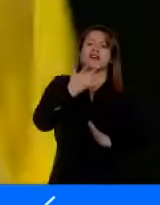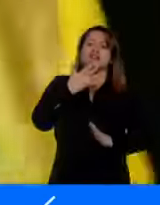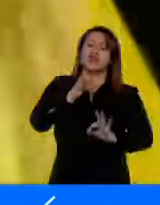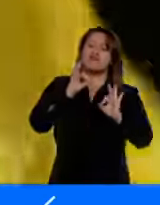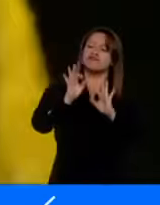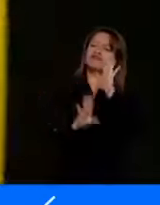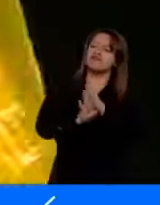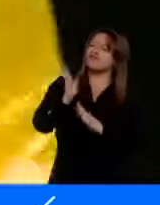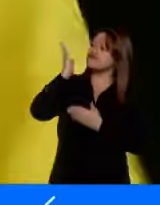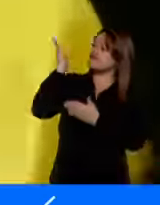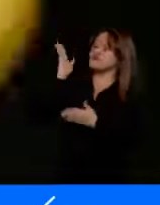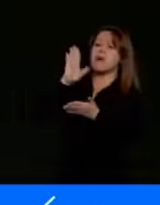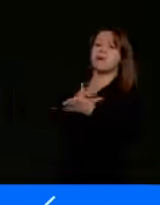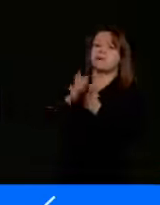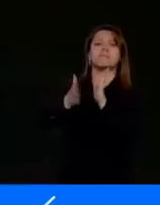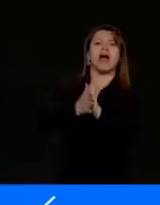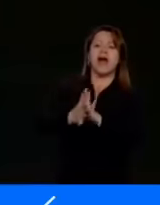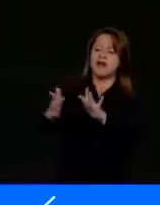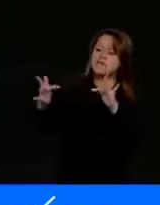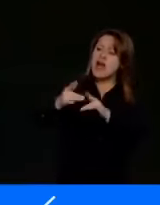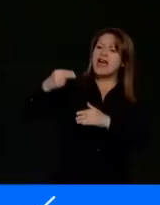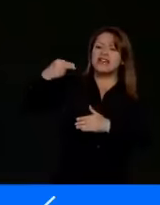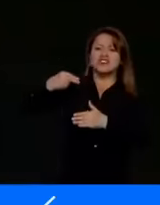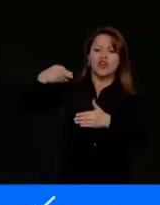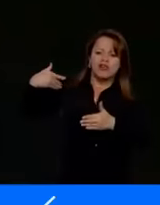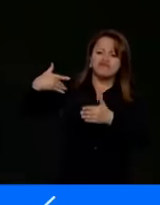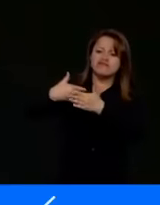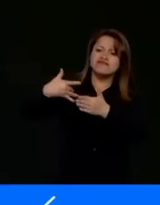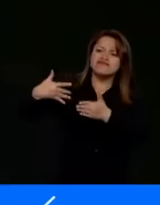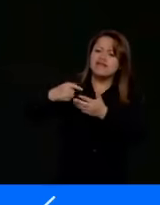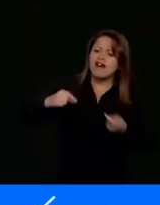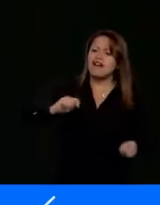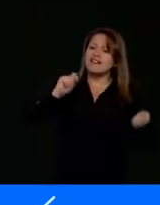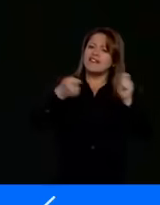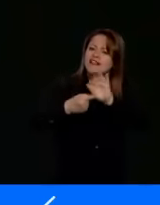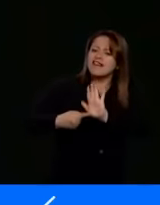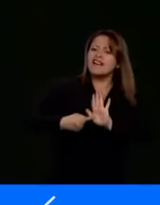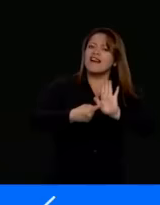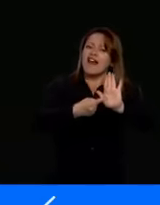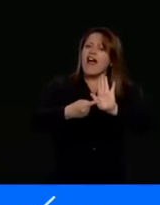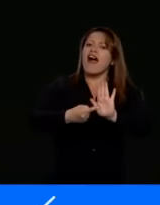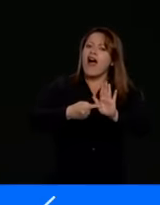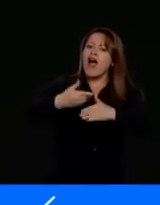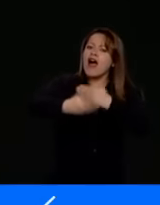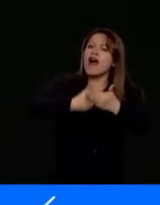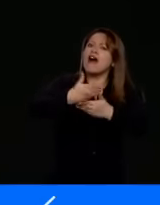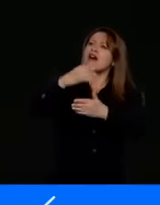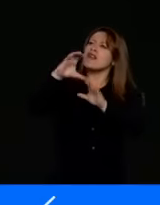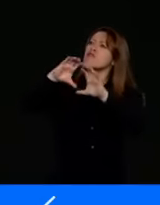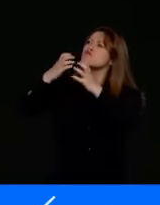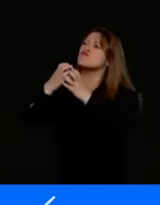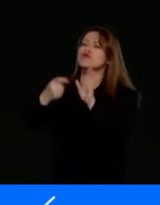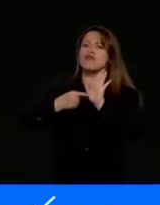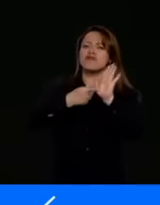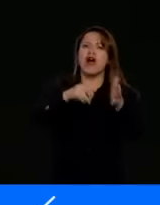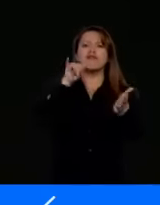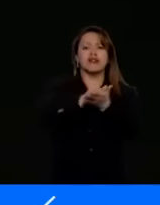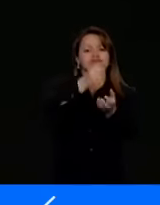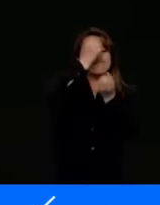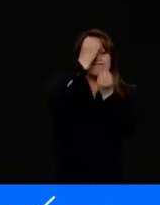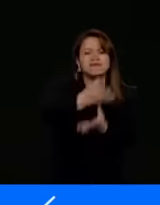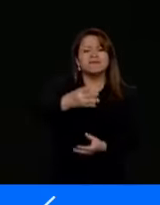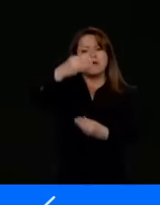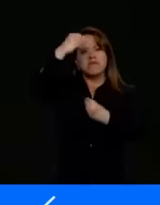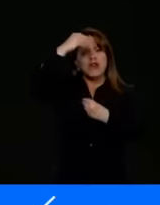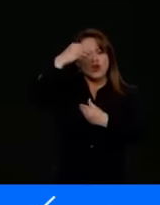un soporte de paz a nuestro legado histórico, es la representación de la mayor riqueza que pueda tener cualquier pueblo en el mundo. Por lo tanto, méritos, valores tiene para